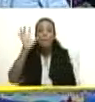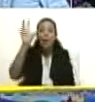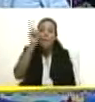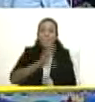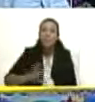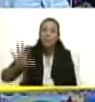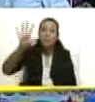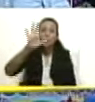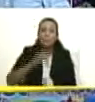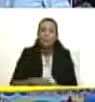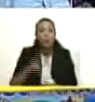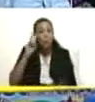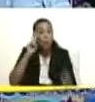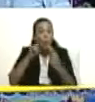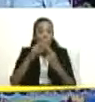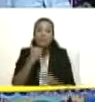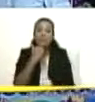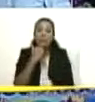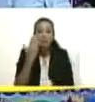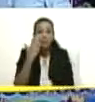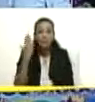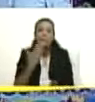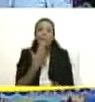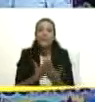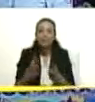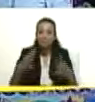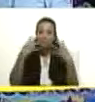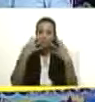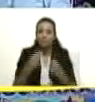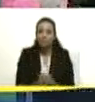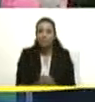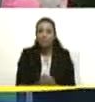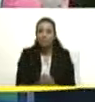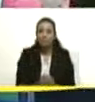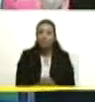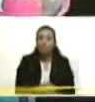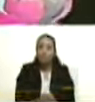amada. Nos vemos pronto. Muchas gracias.